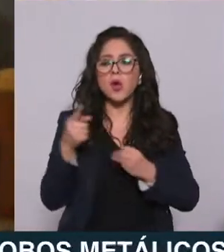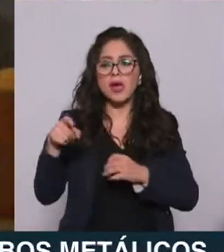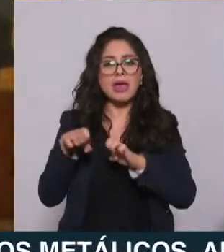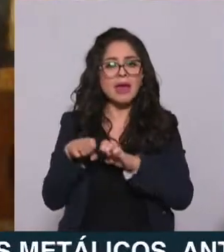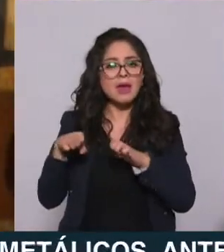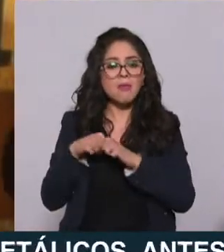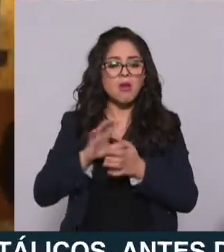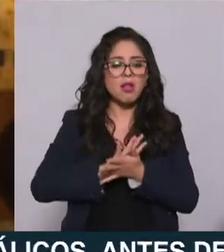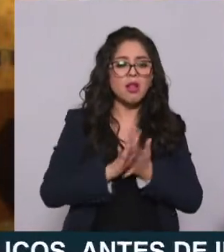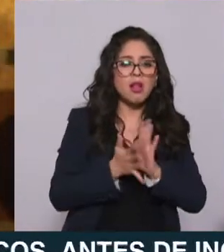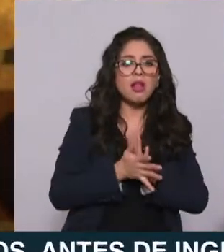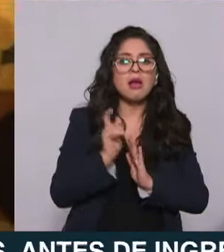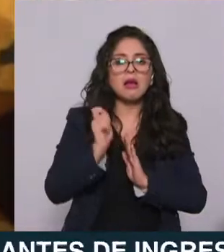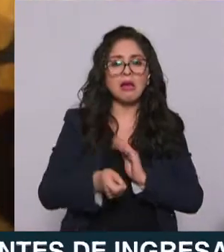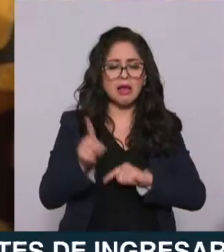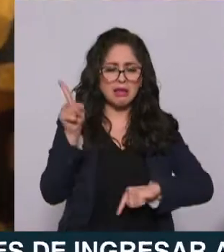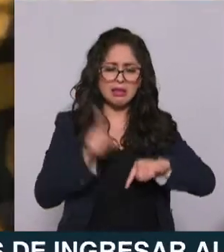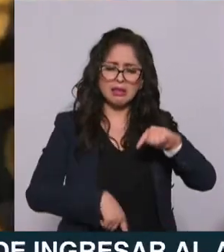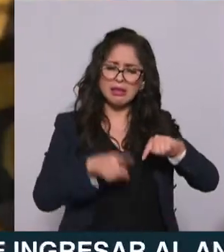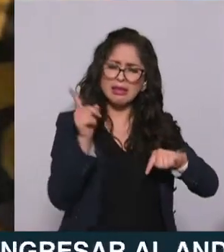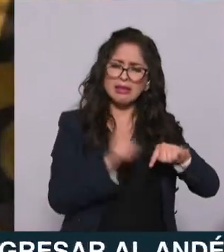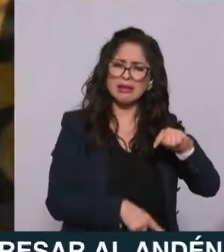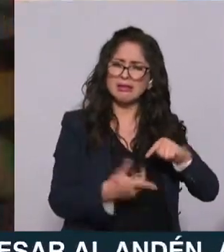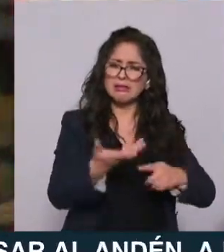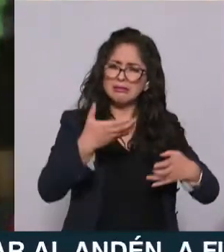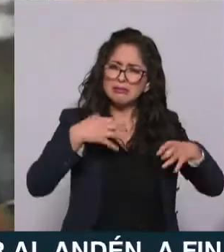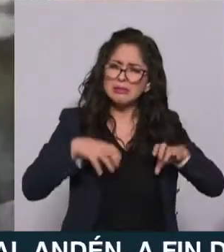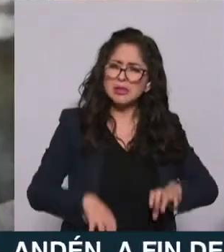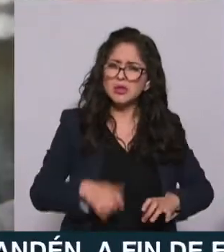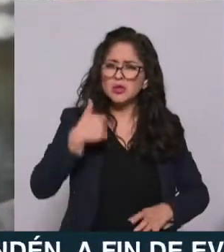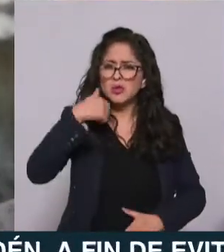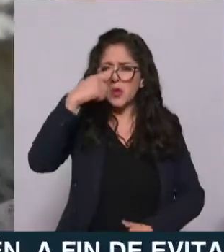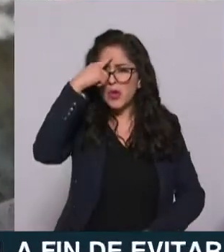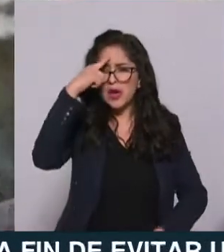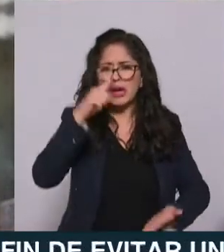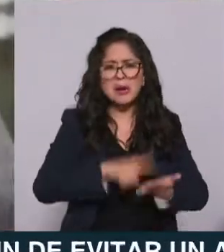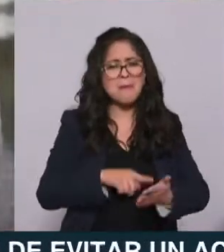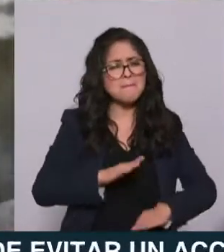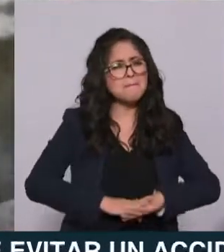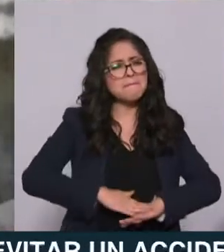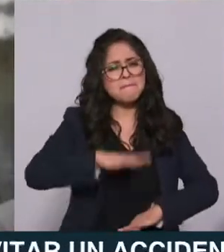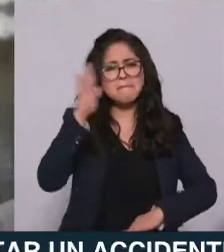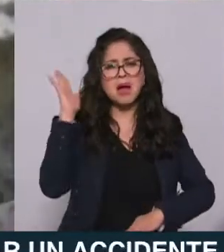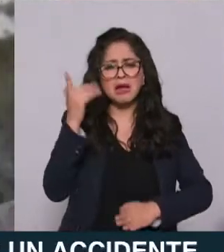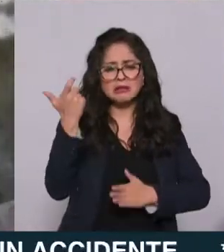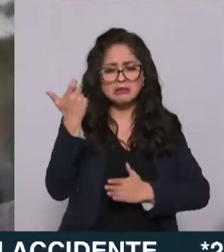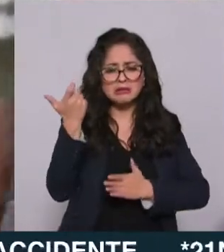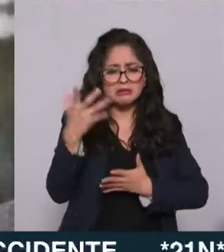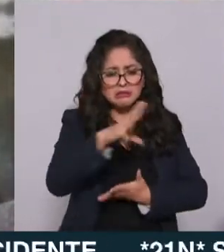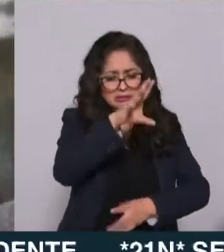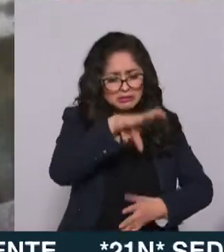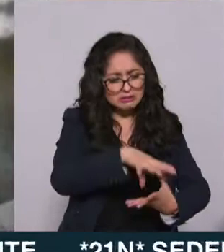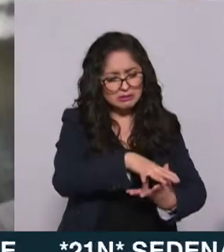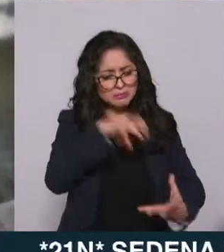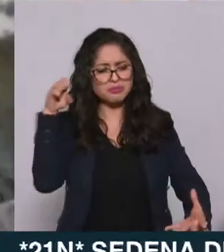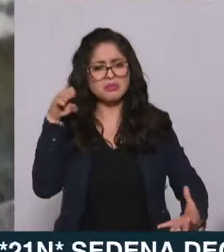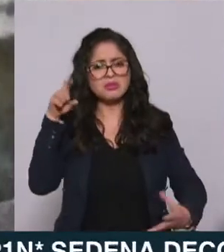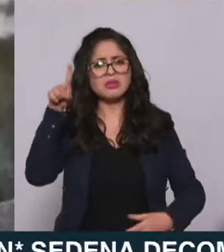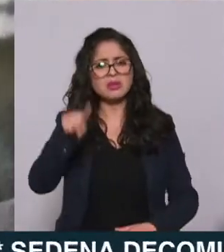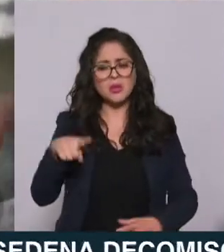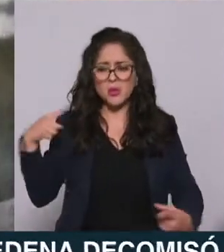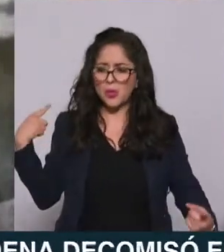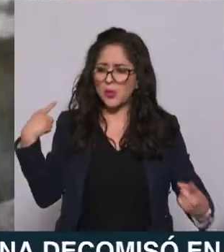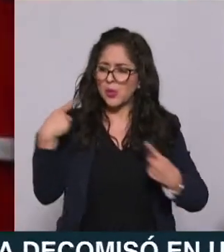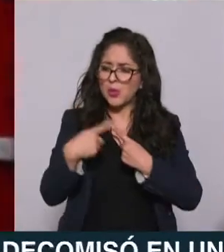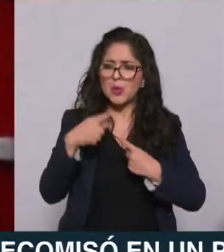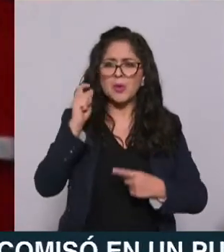los saqueos pues quizá más cuantiosos de la historia reciente de Pemex en cuanto a